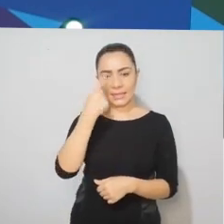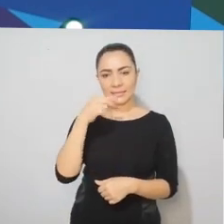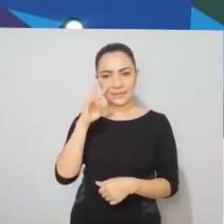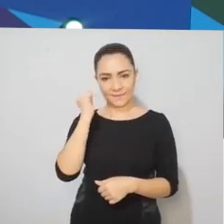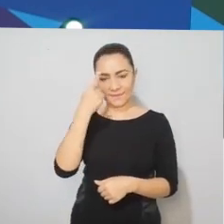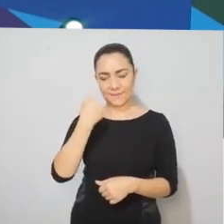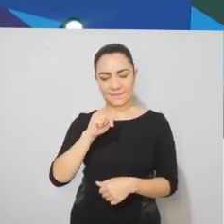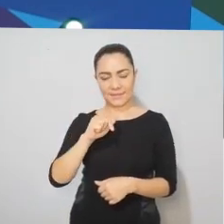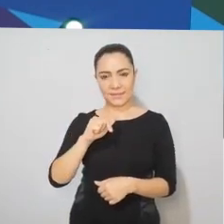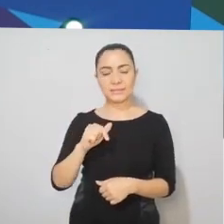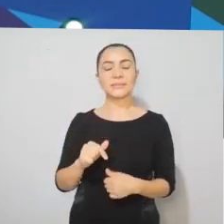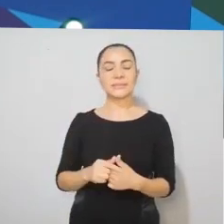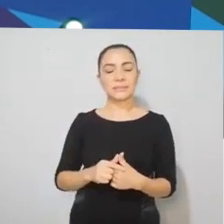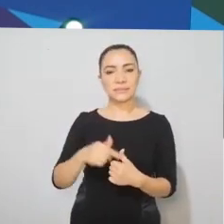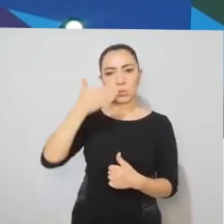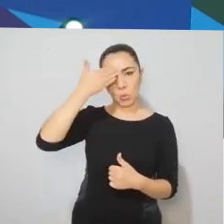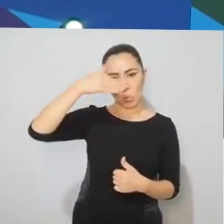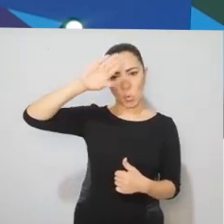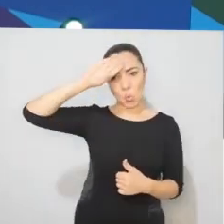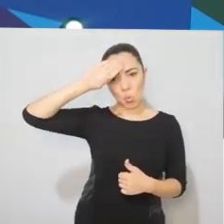Cuba, en el año 2000.